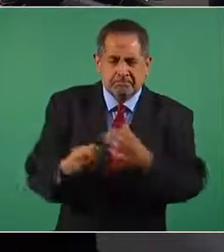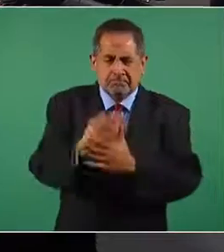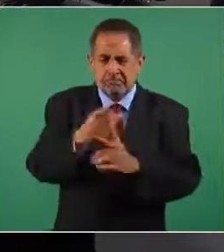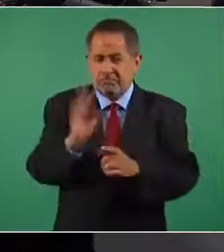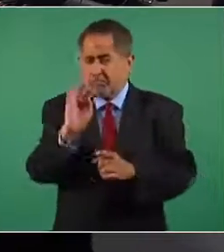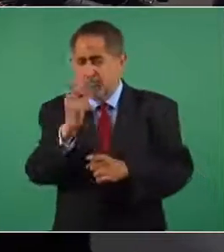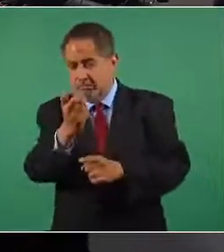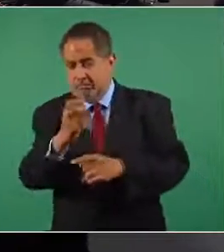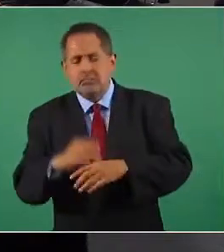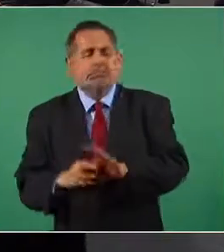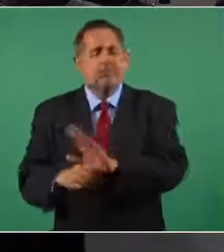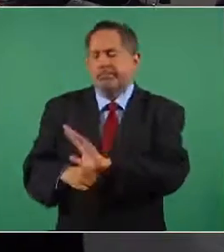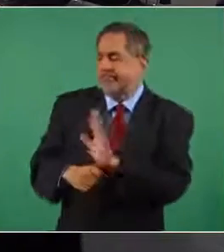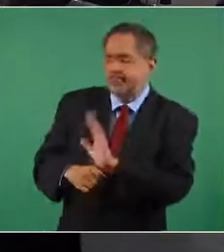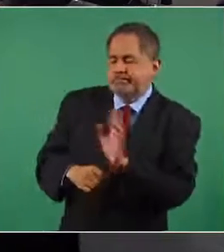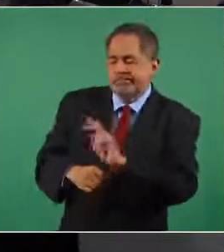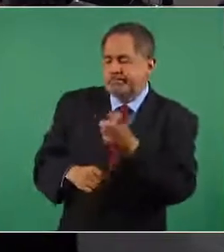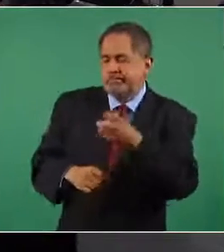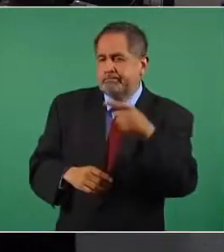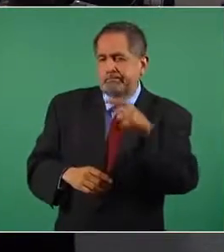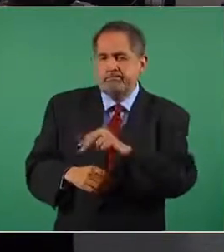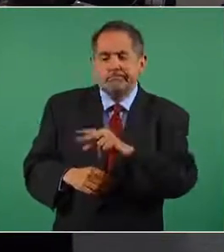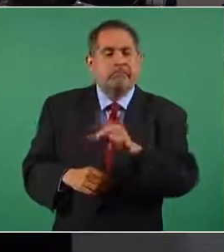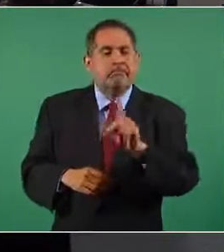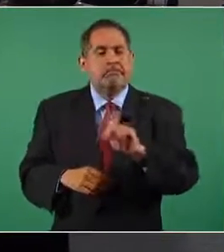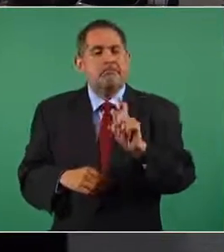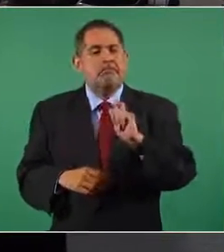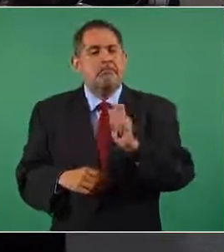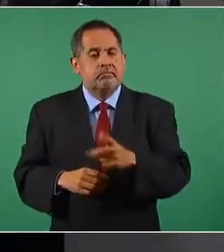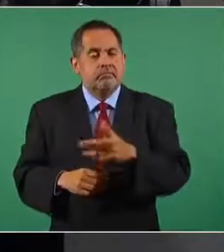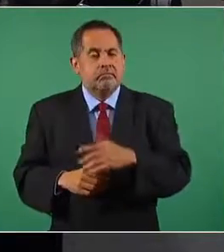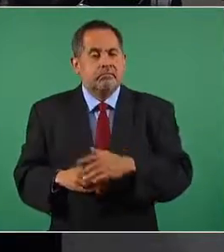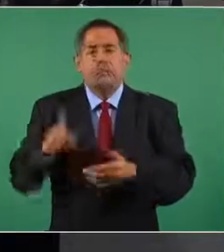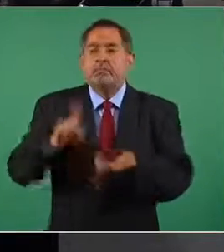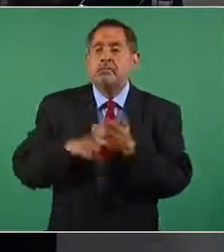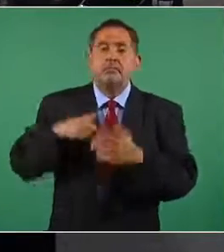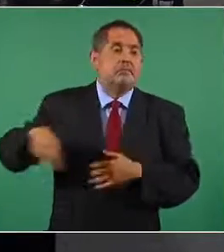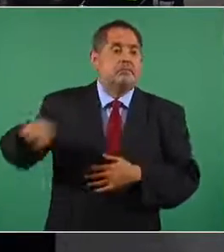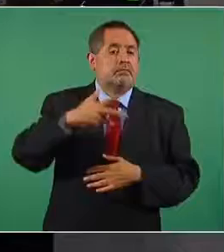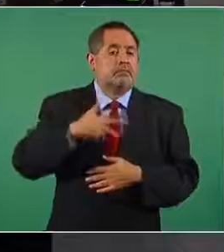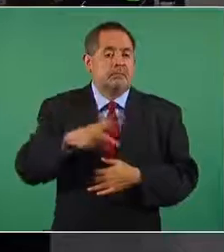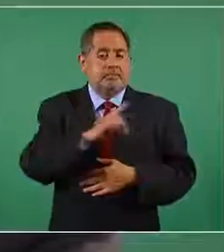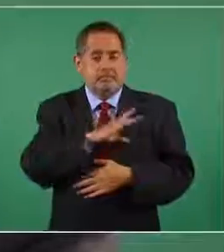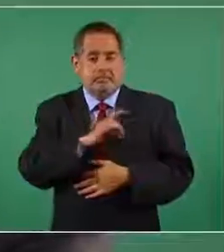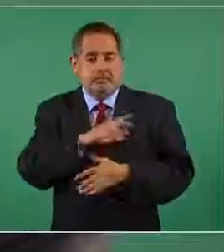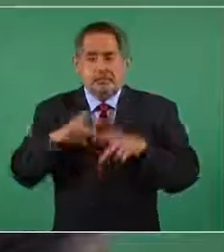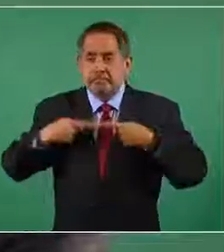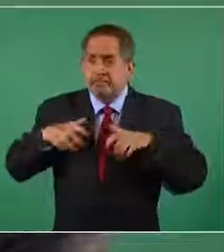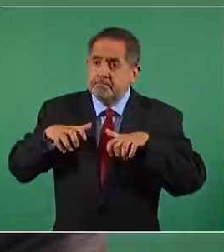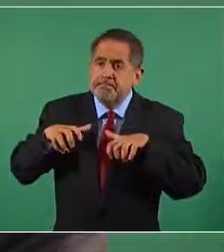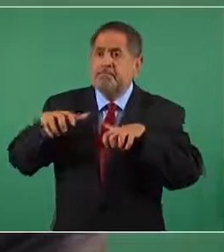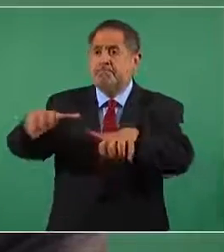No. Tienen que ver con el miedo al pueblo,